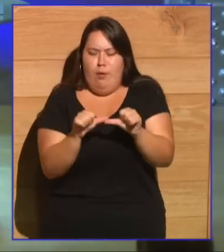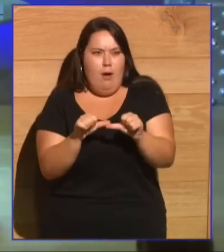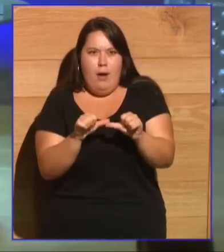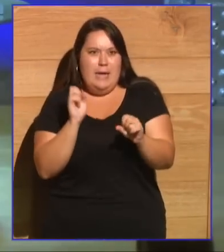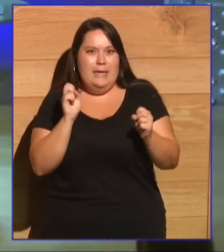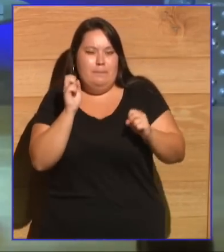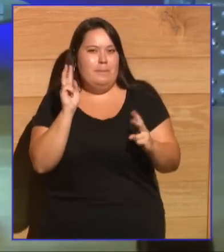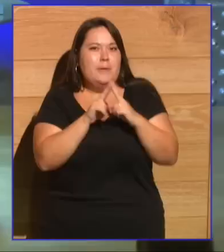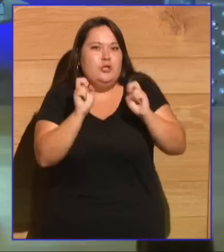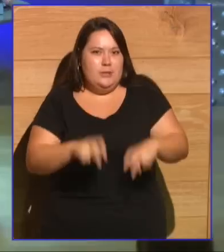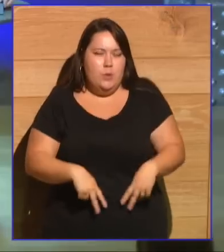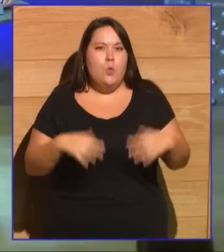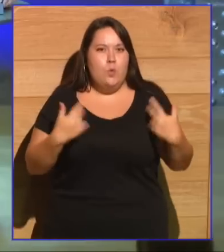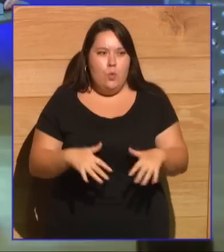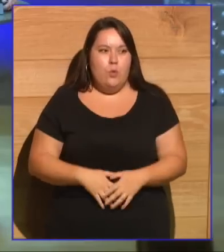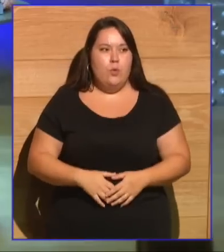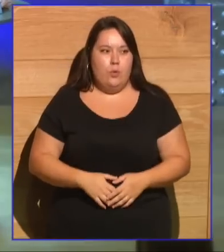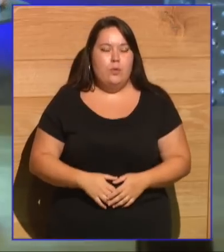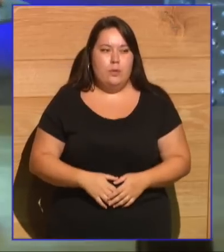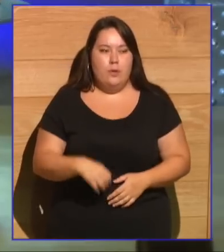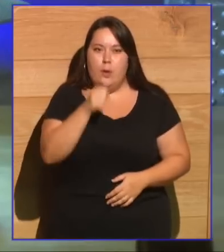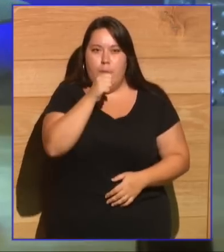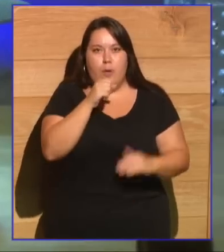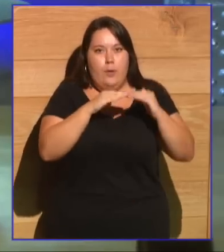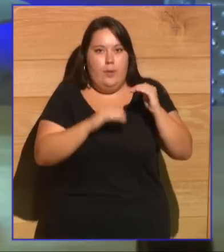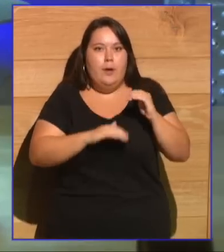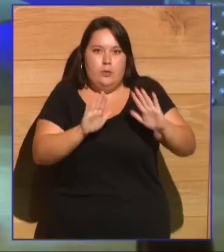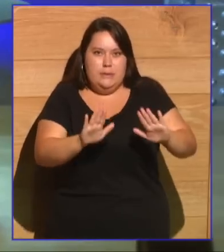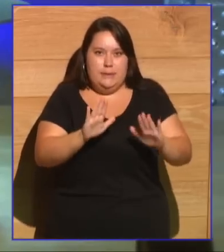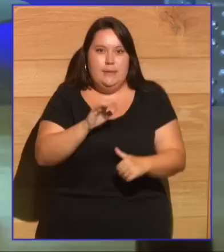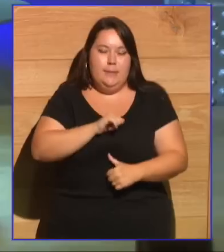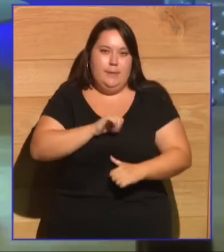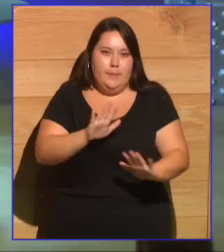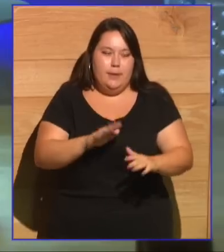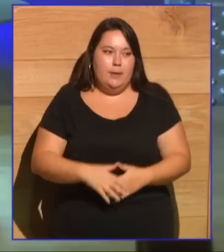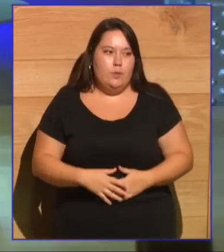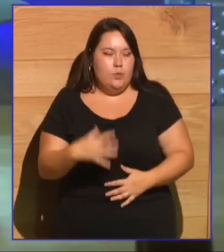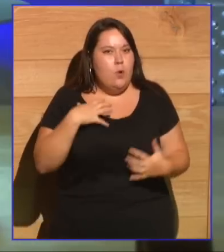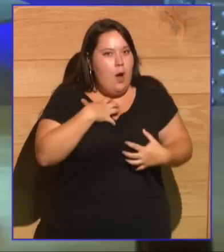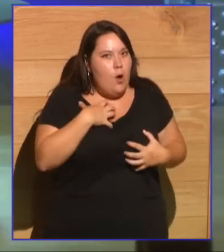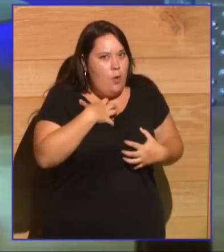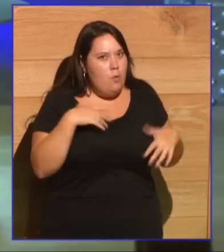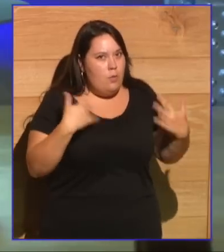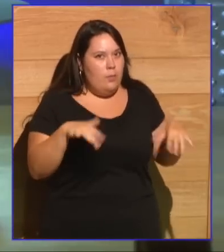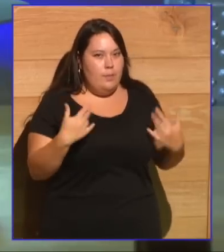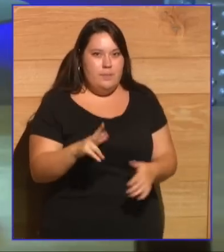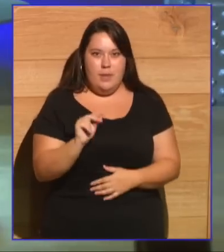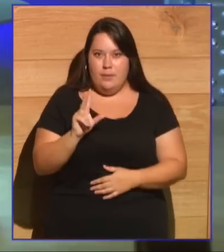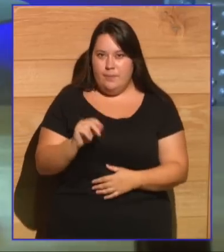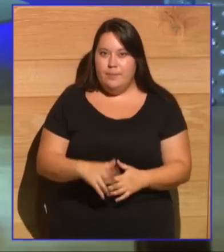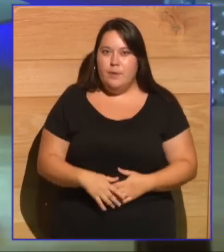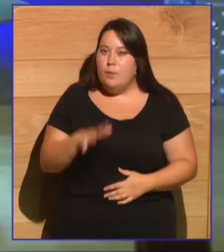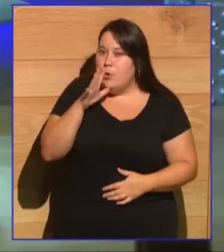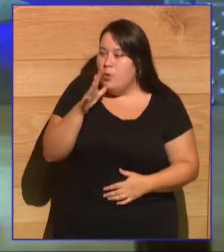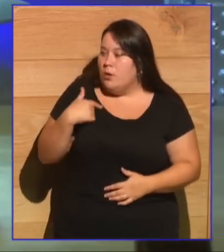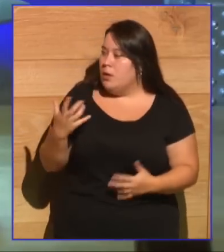ver siempre este periodo de acoplamiento de vida que hago porque